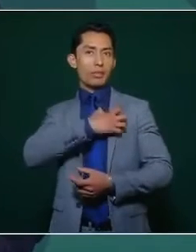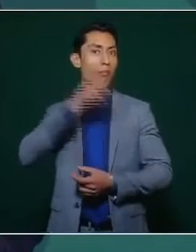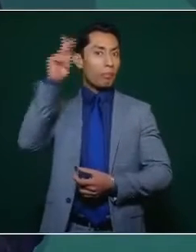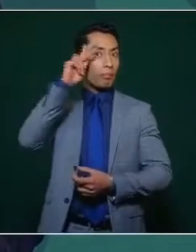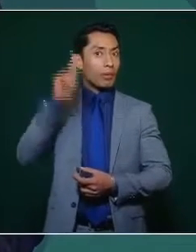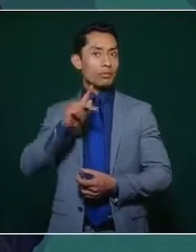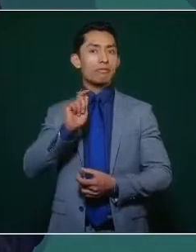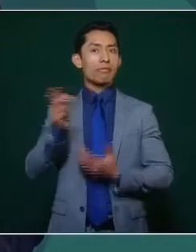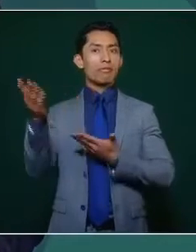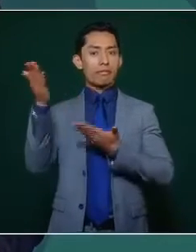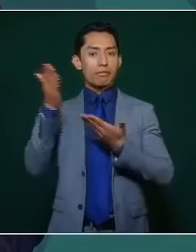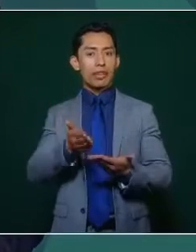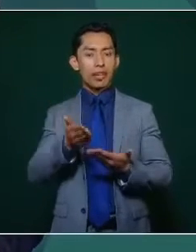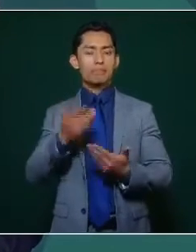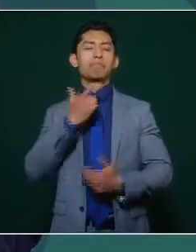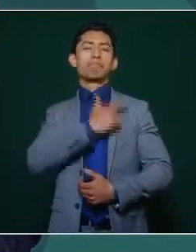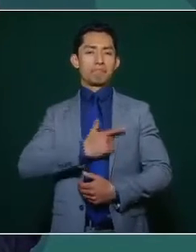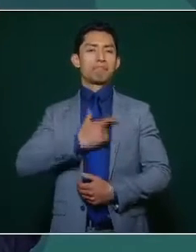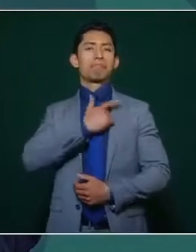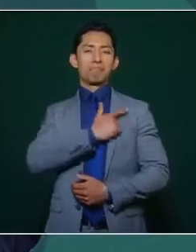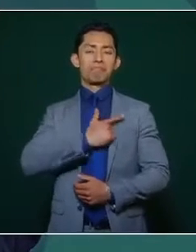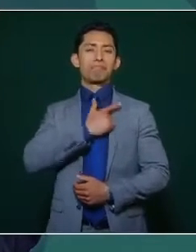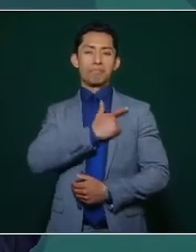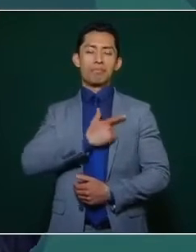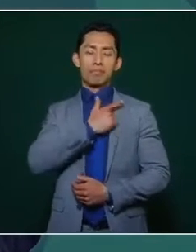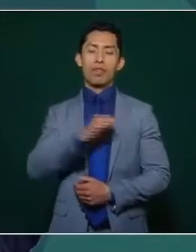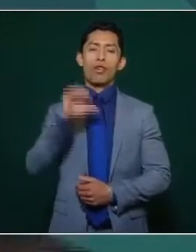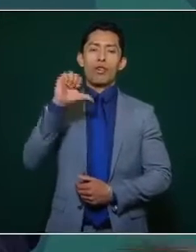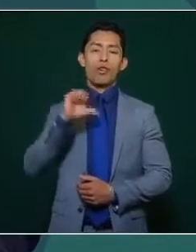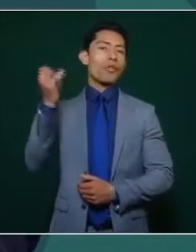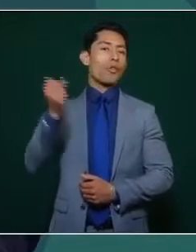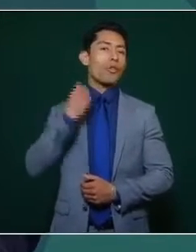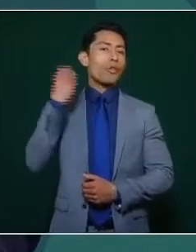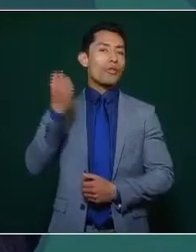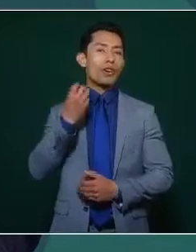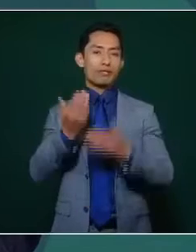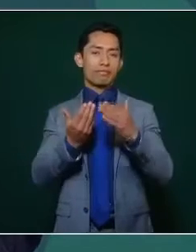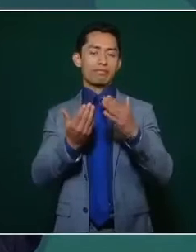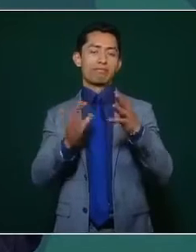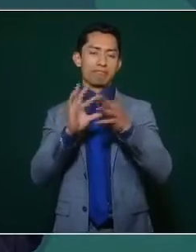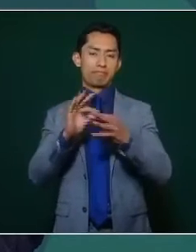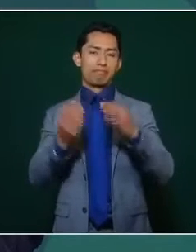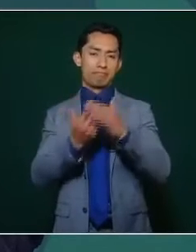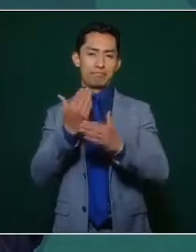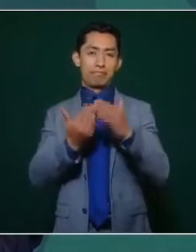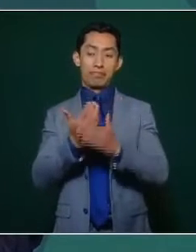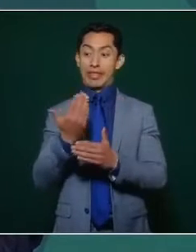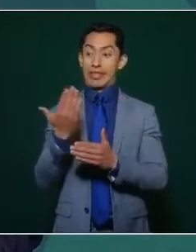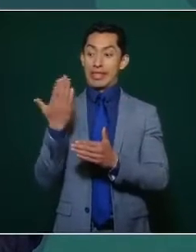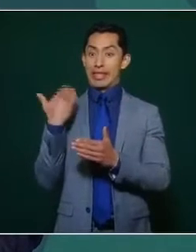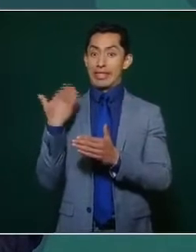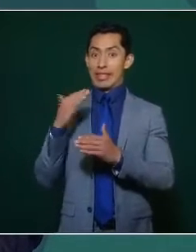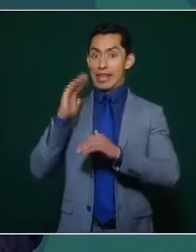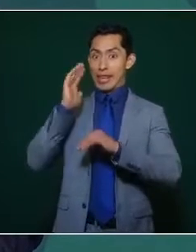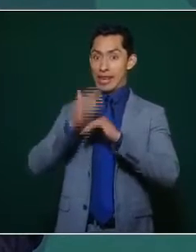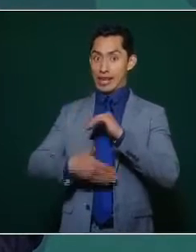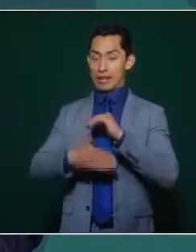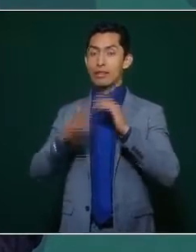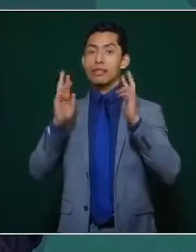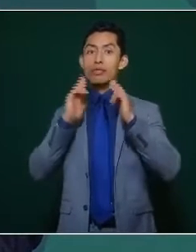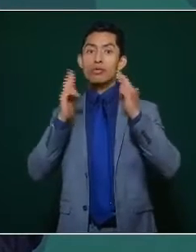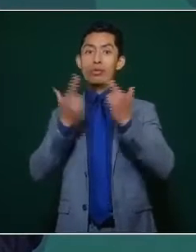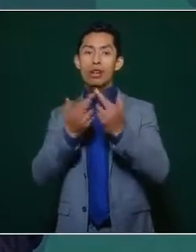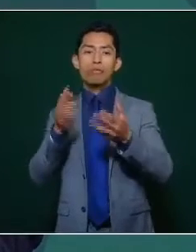llevar a cabo esta conferencia. Acabamos de terminar nuestra reunión